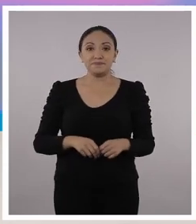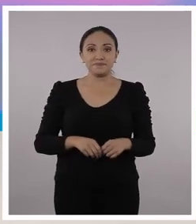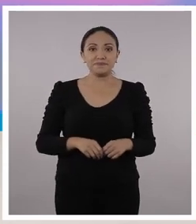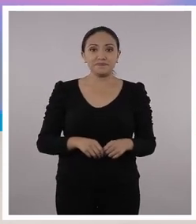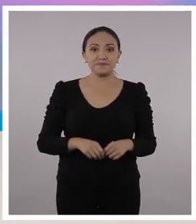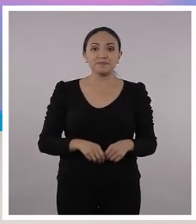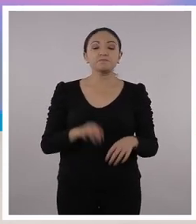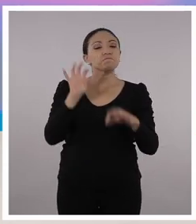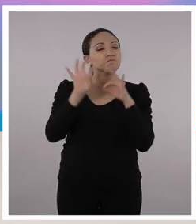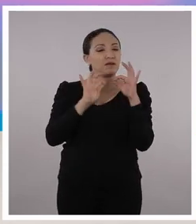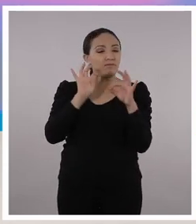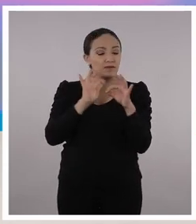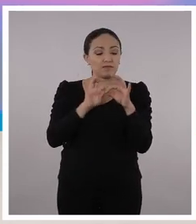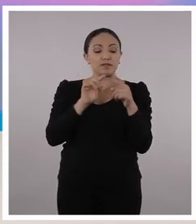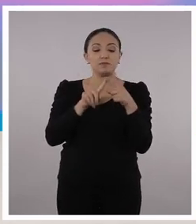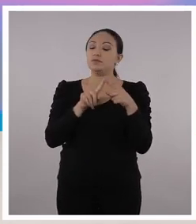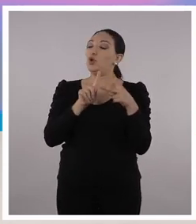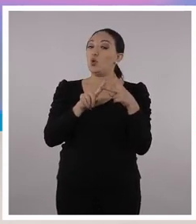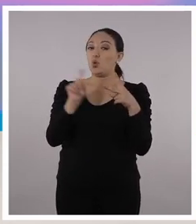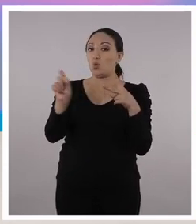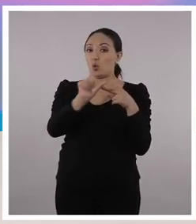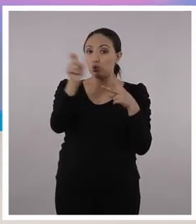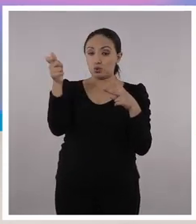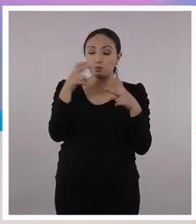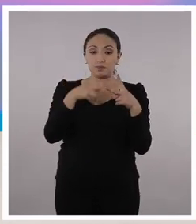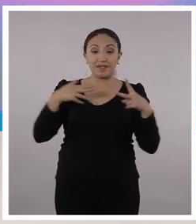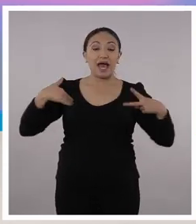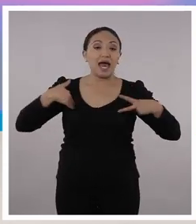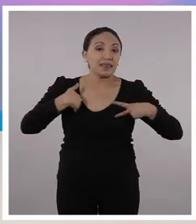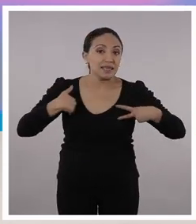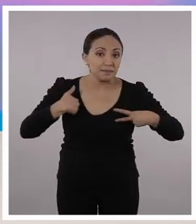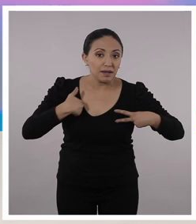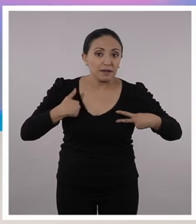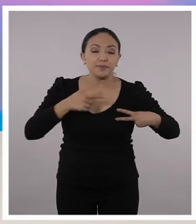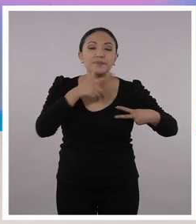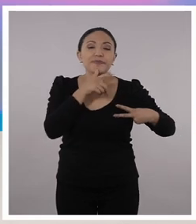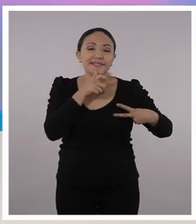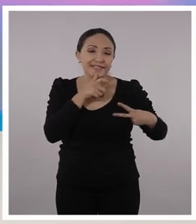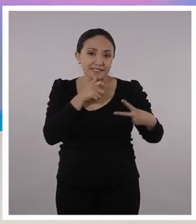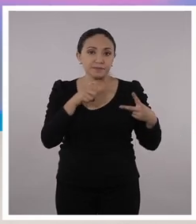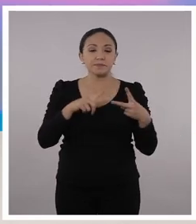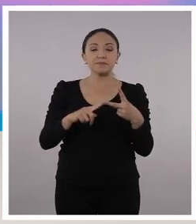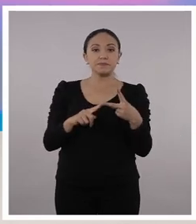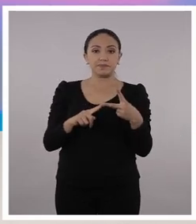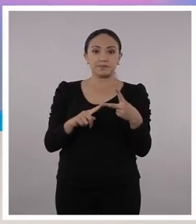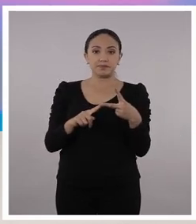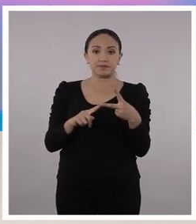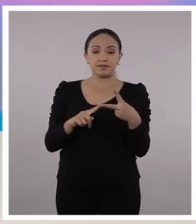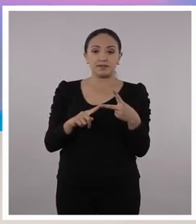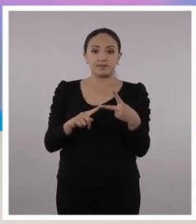Muy bien. Ahora, ¿qué tal si escuchamos otro sonido? ¿De qué se tratará este sonido?